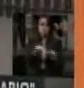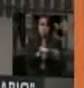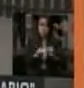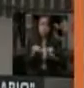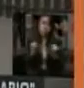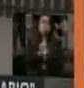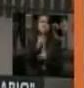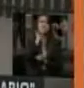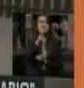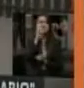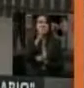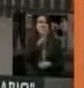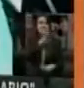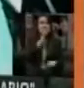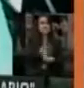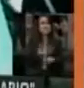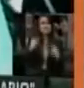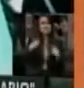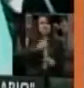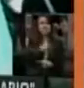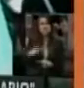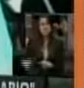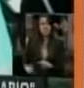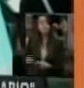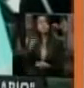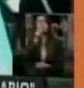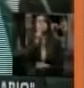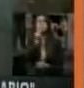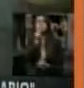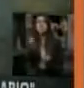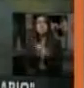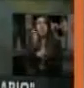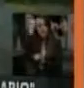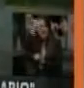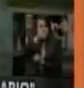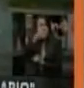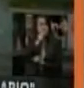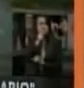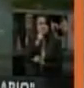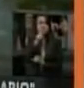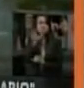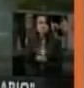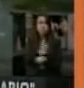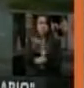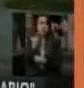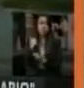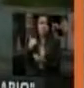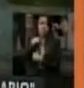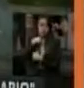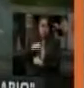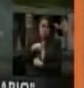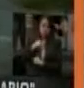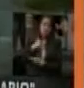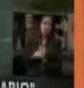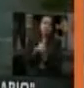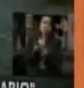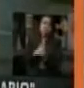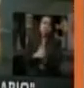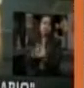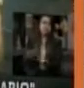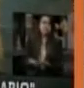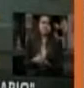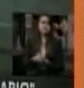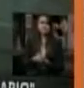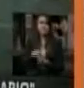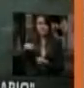incluso algunos estados que tienen como tendencia general una política o un enfoque contrario a